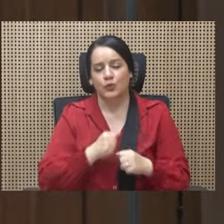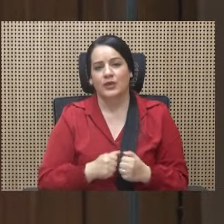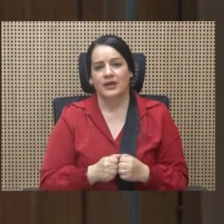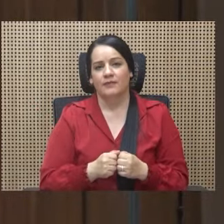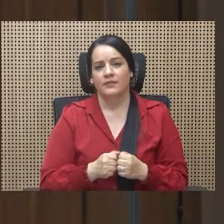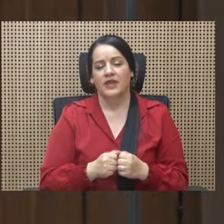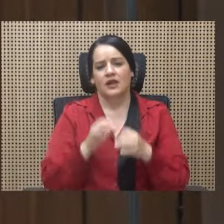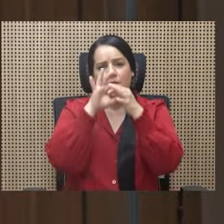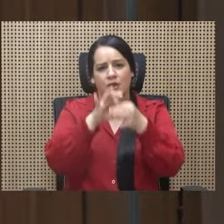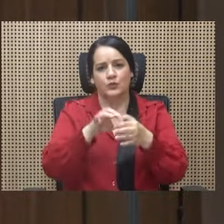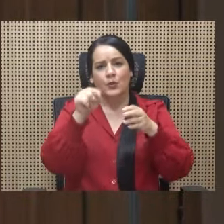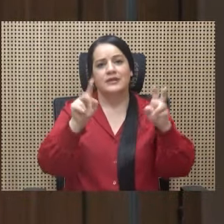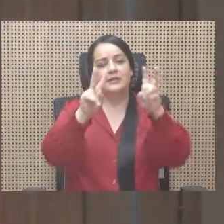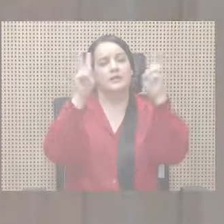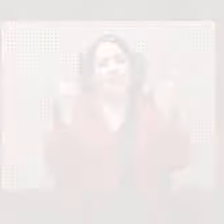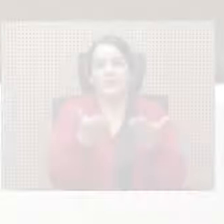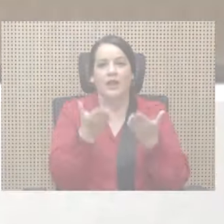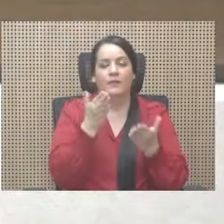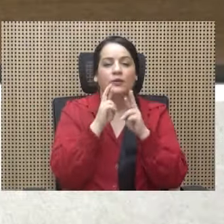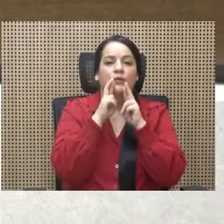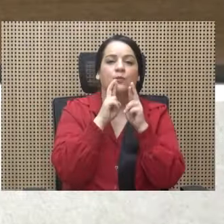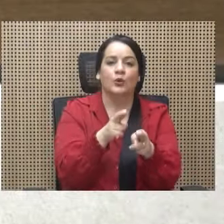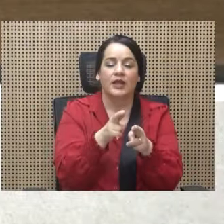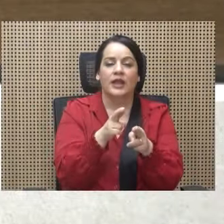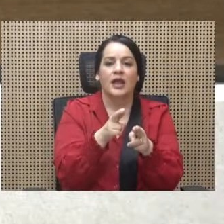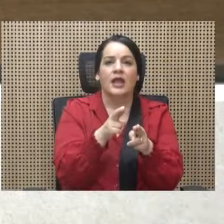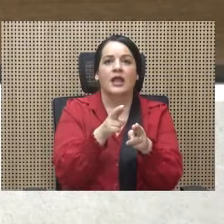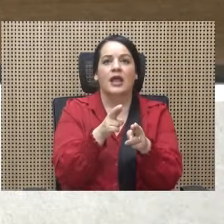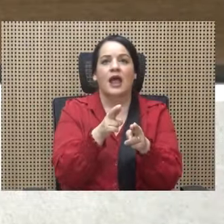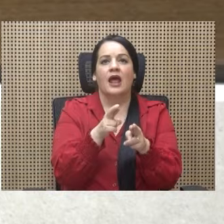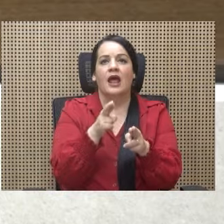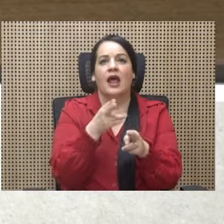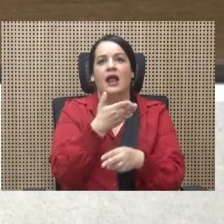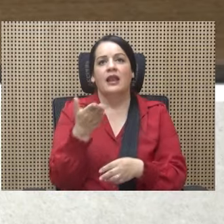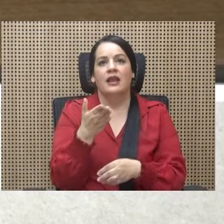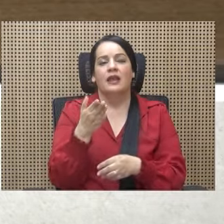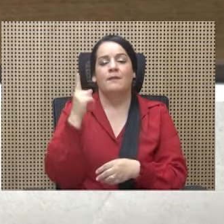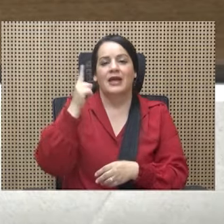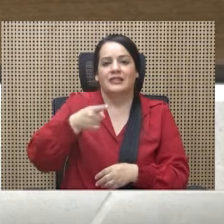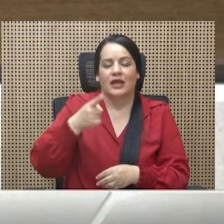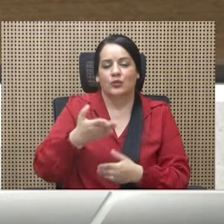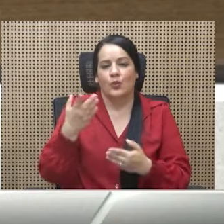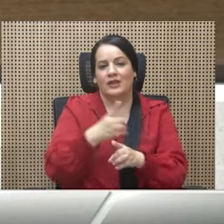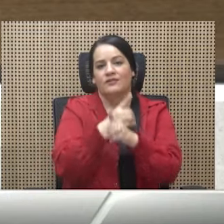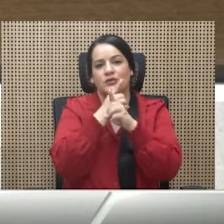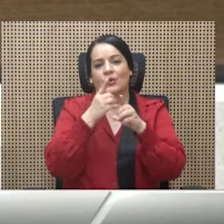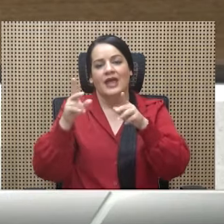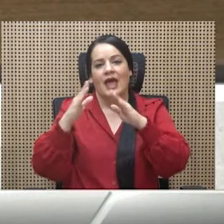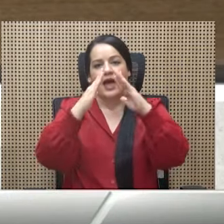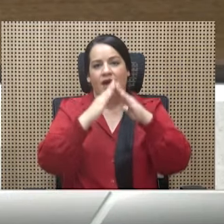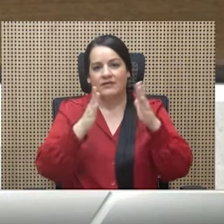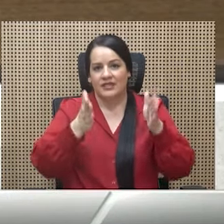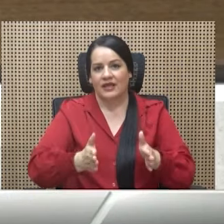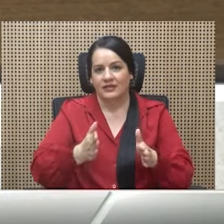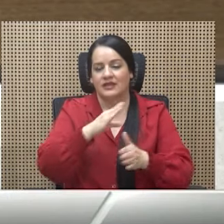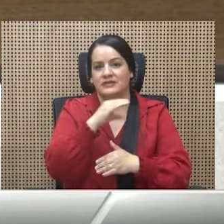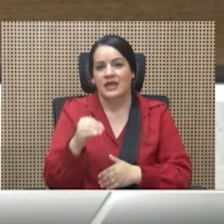en cuanto a este tema de femicidios El mandato de la defensoría de los habitantes en el tanto que la defensoría se ve incapacitada de